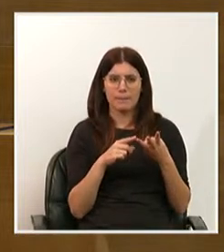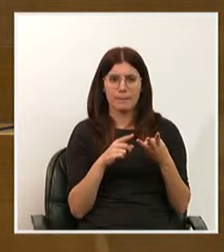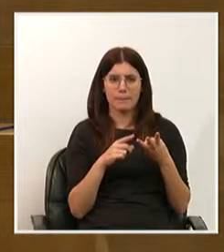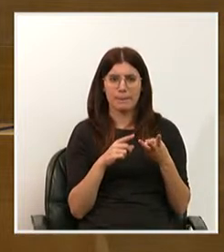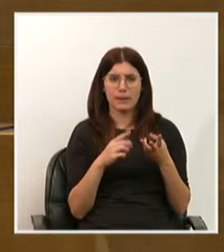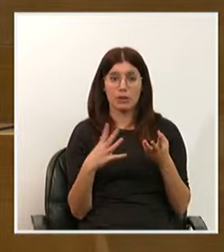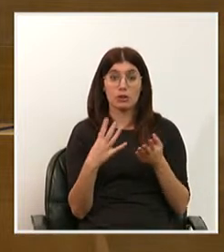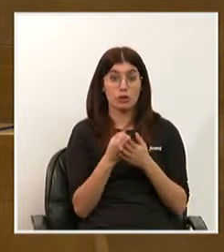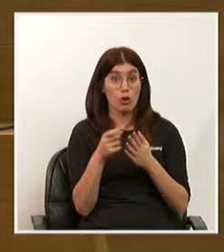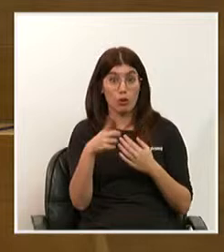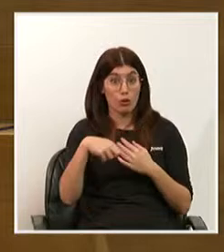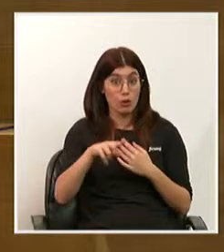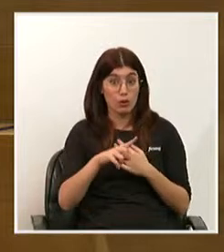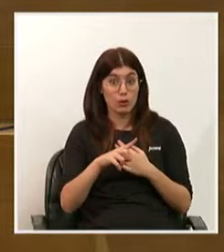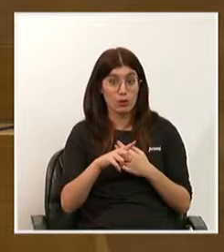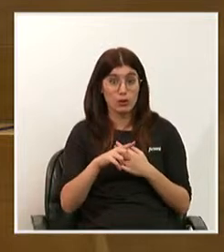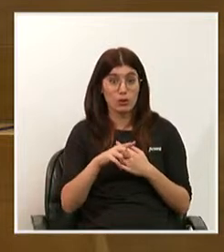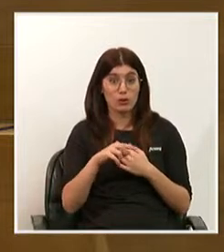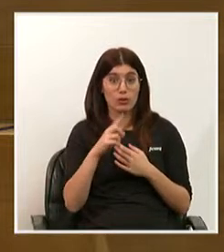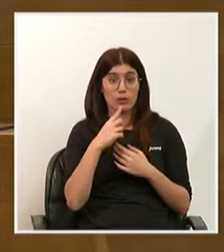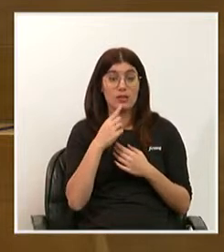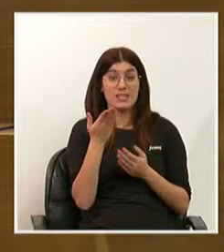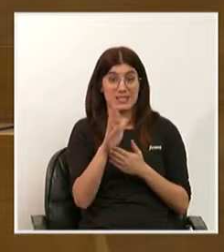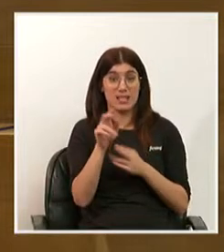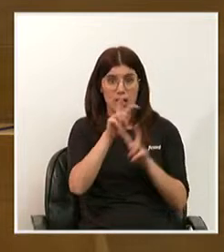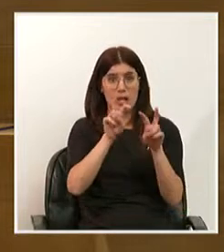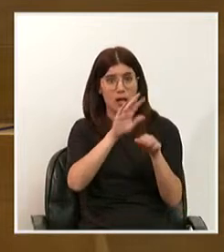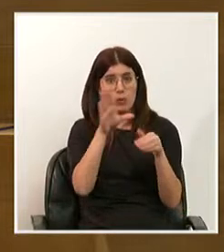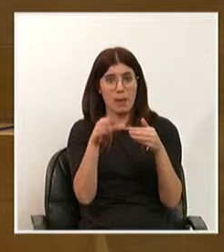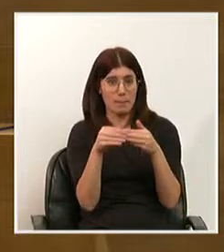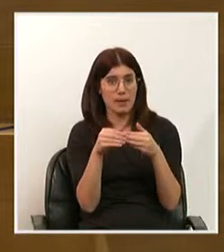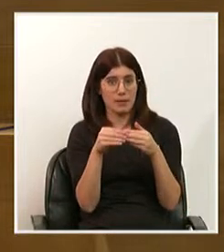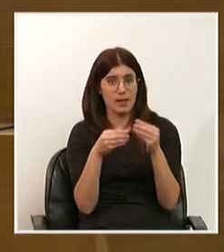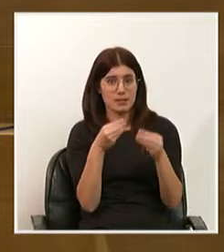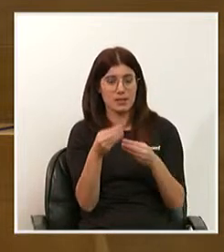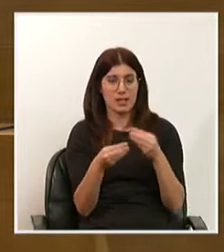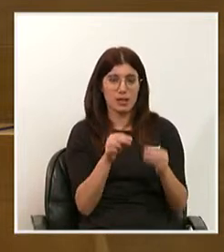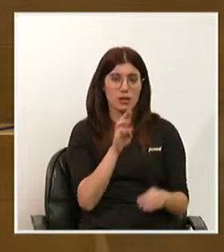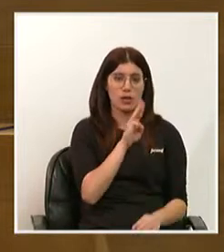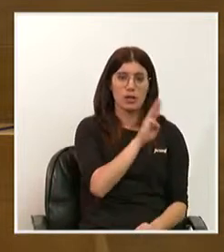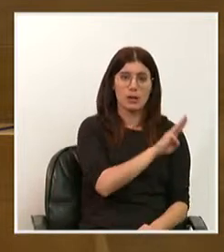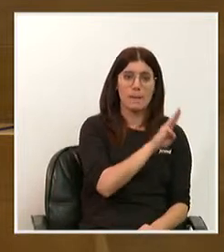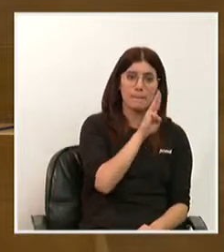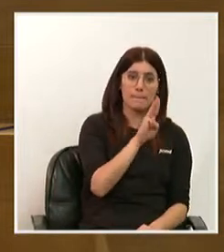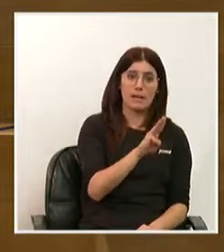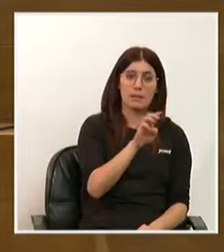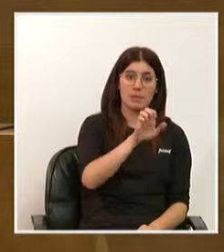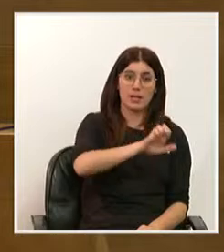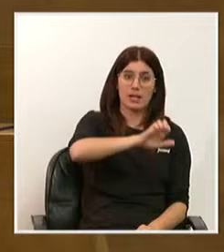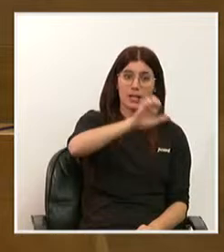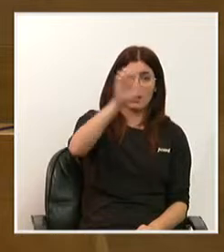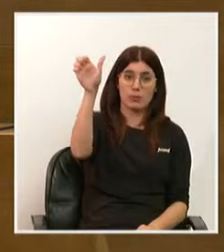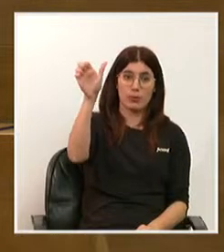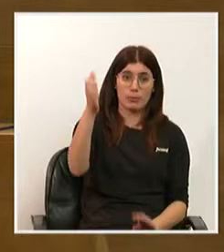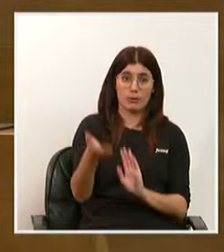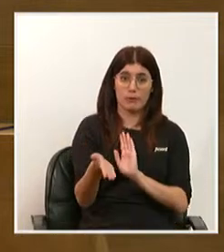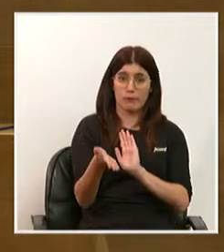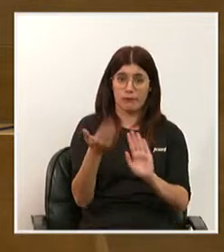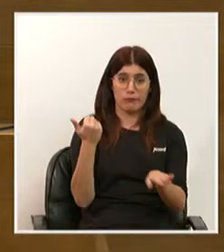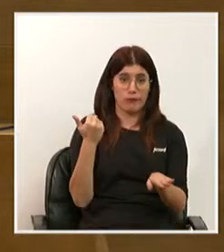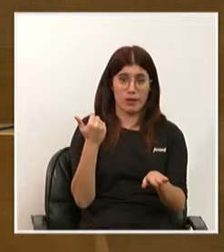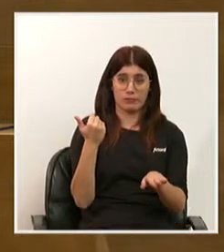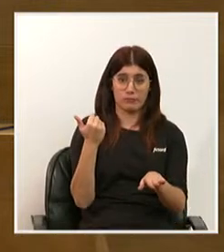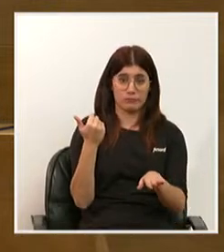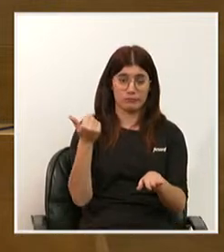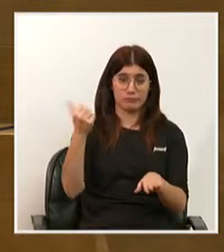todo eso se presenta una enmienda y el partido popular europeo fue el que la el que